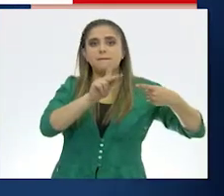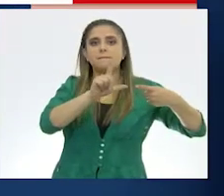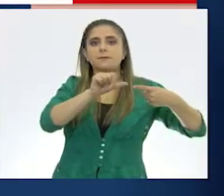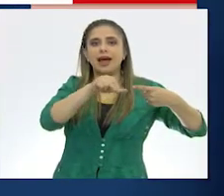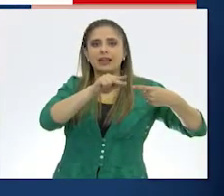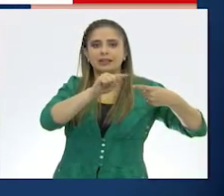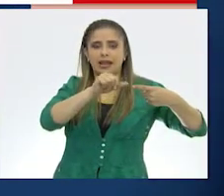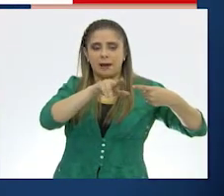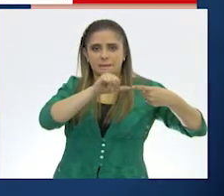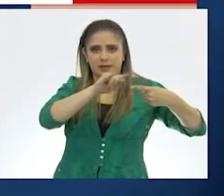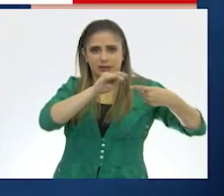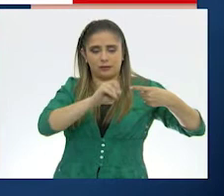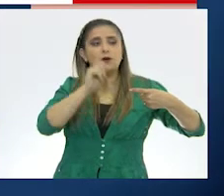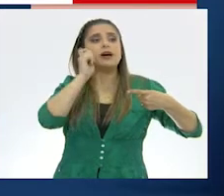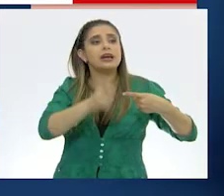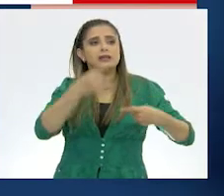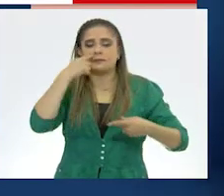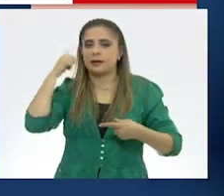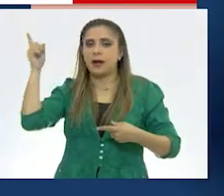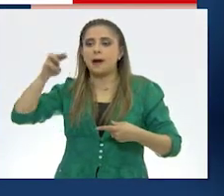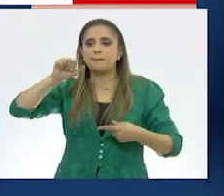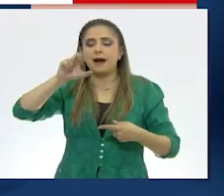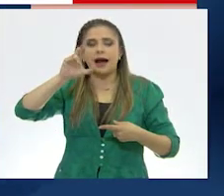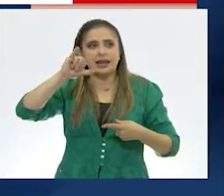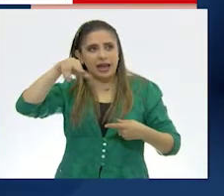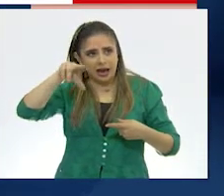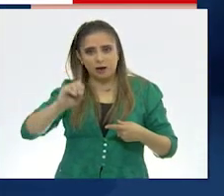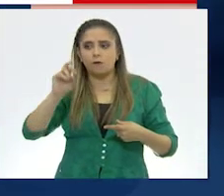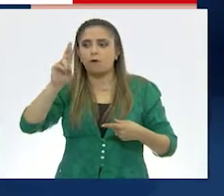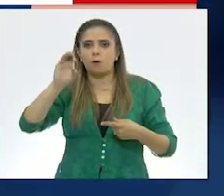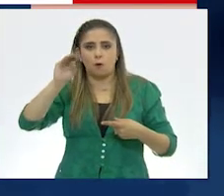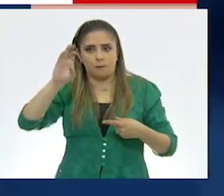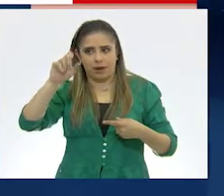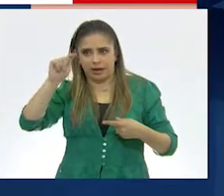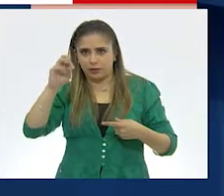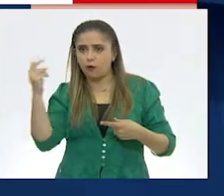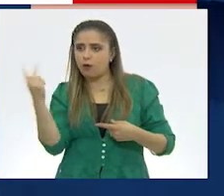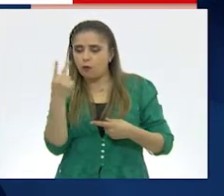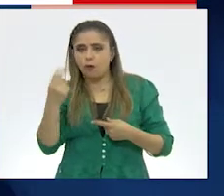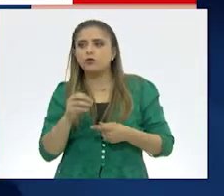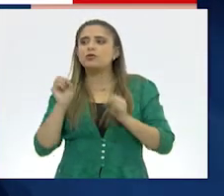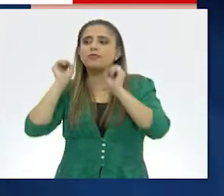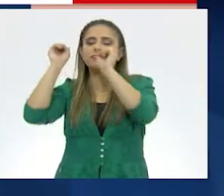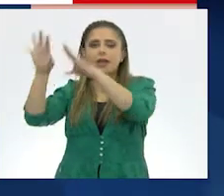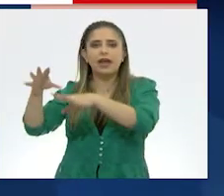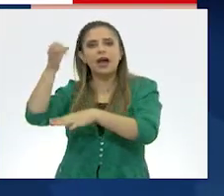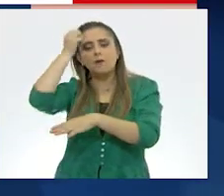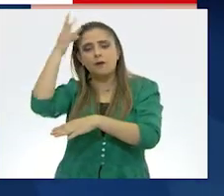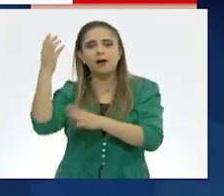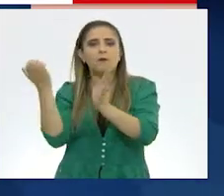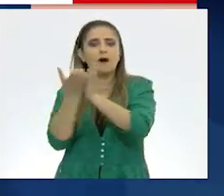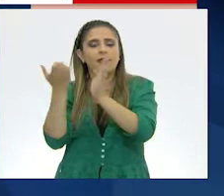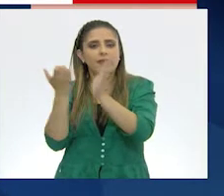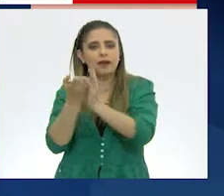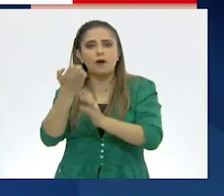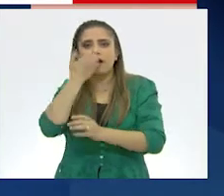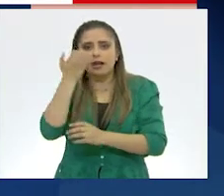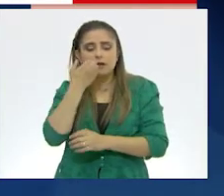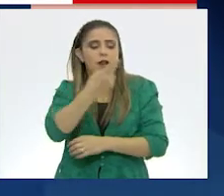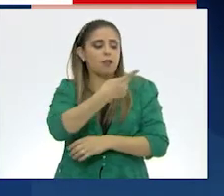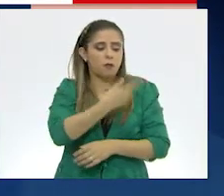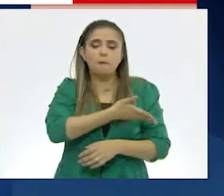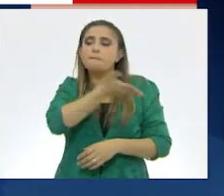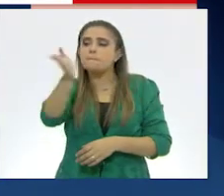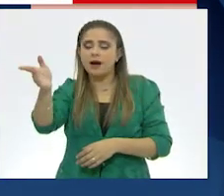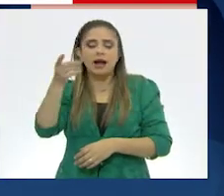Roberto olvidaron su cuaderno en la escuela. Debían entregar una tarea y Roberto propuso ir a la escuela y sacar